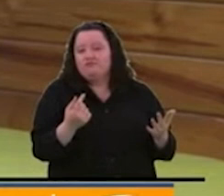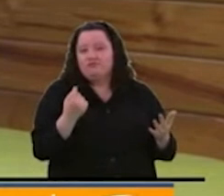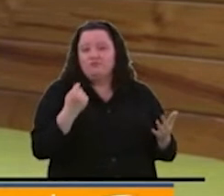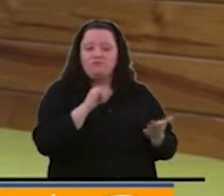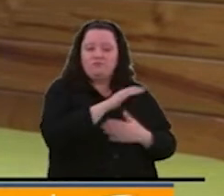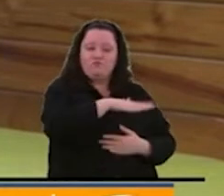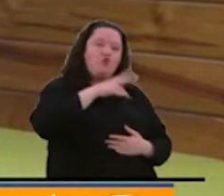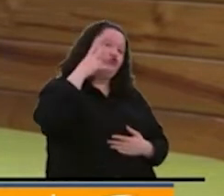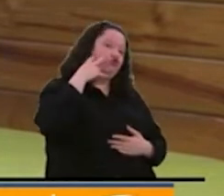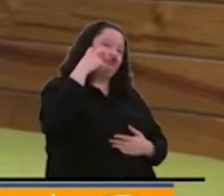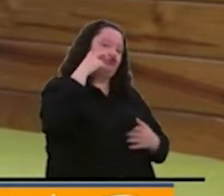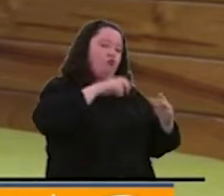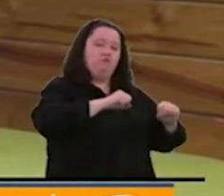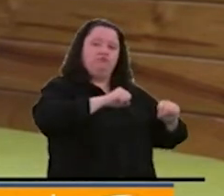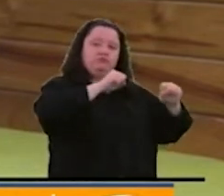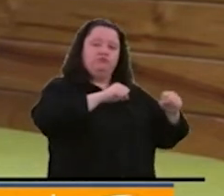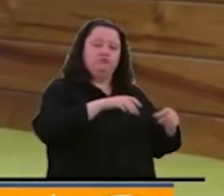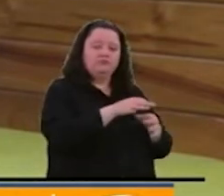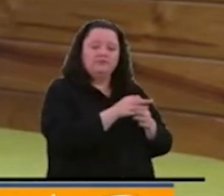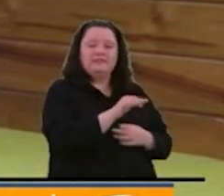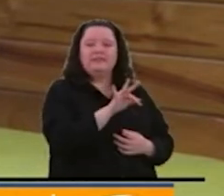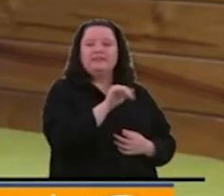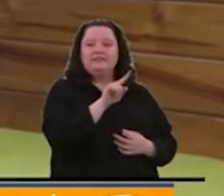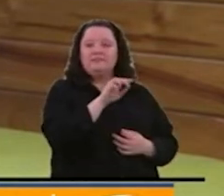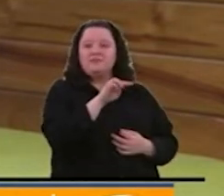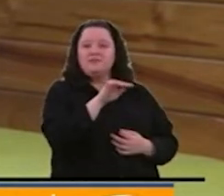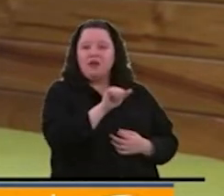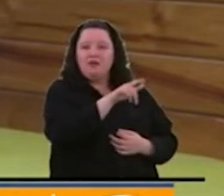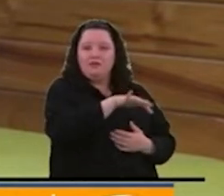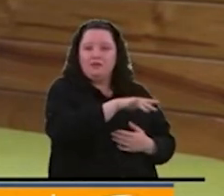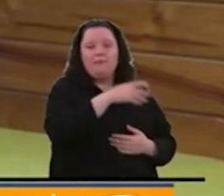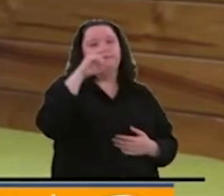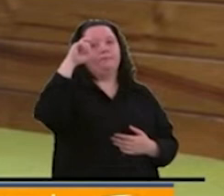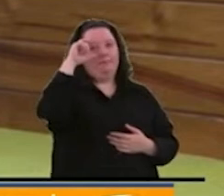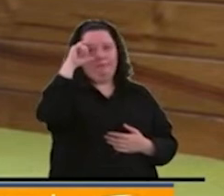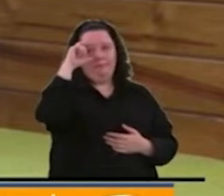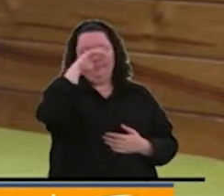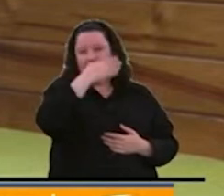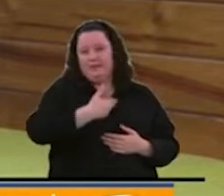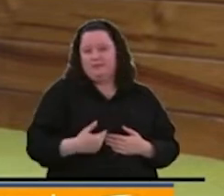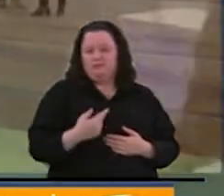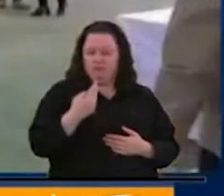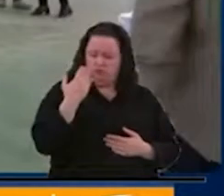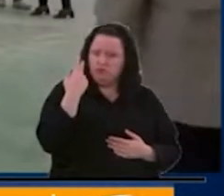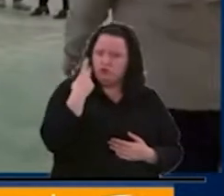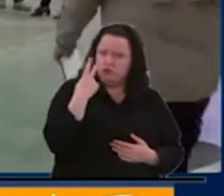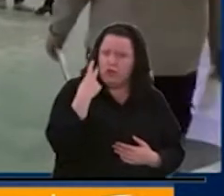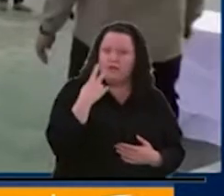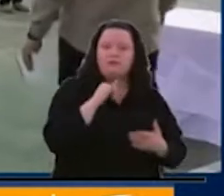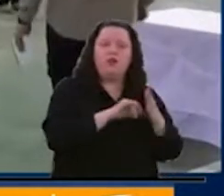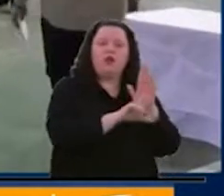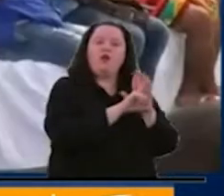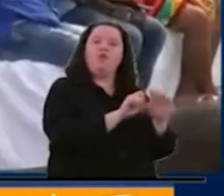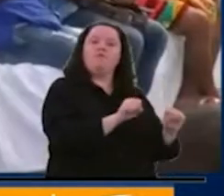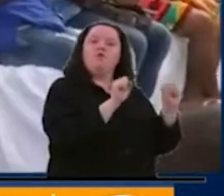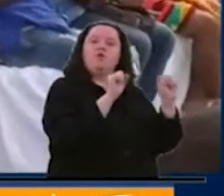en Chocó, en Ismina, el presidente hace dos días la